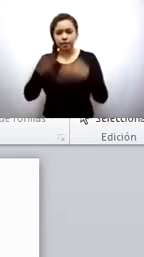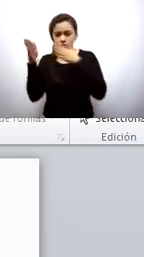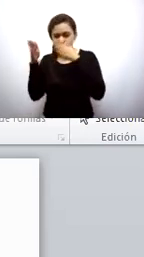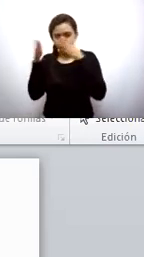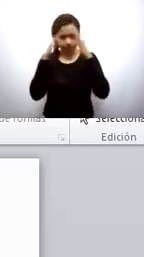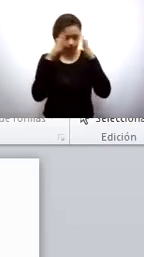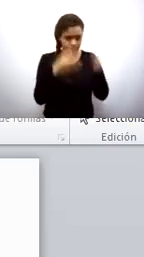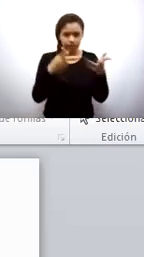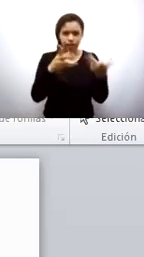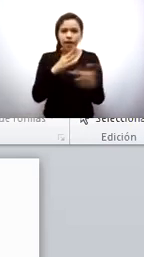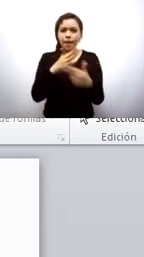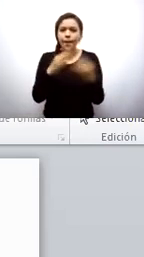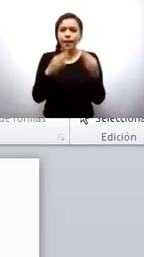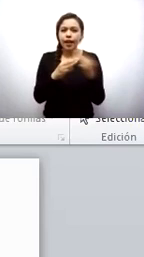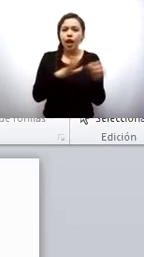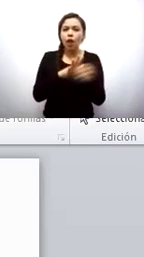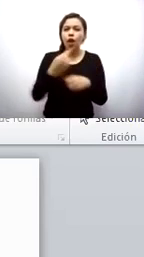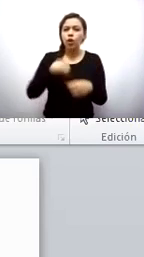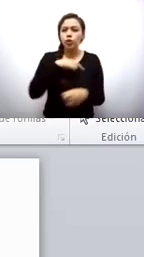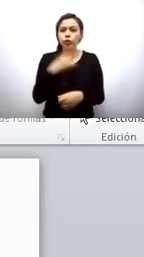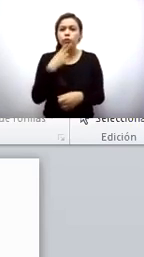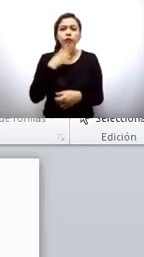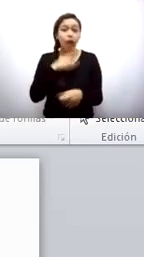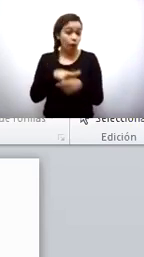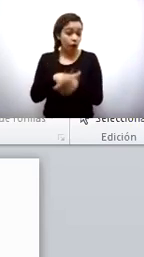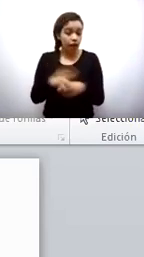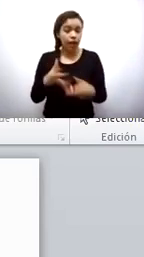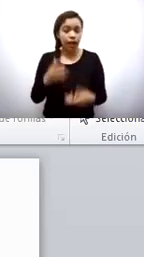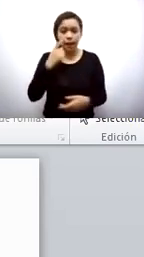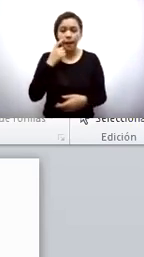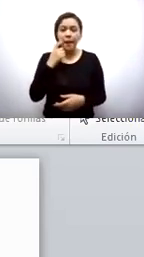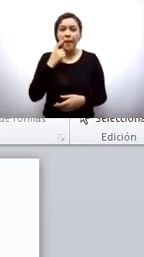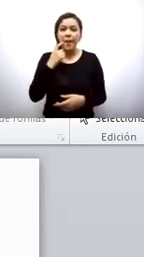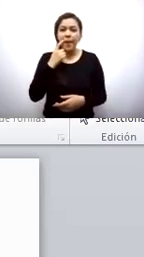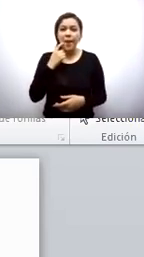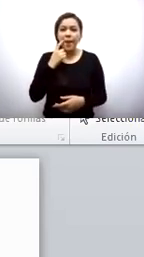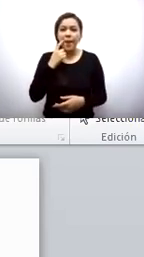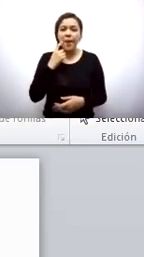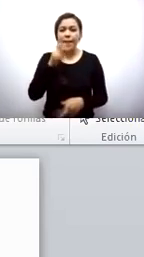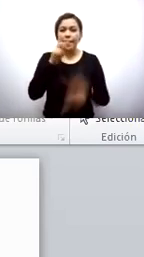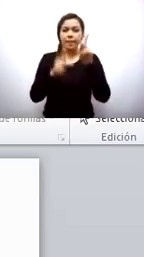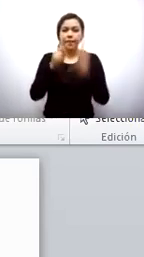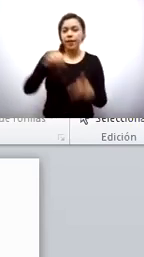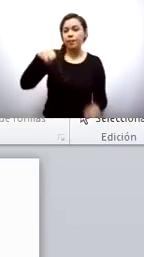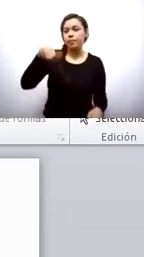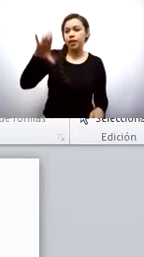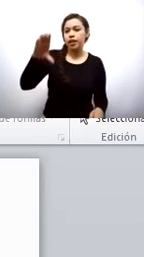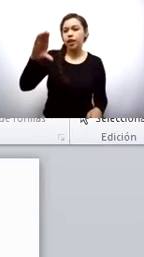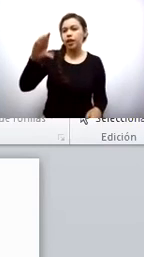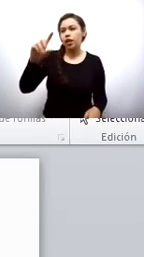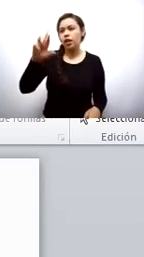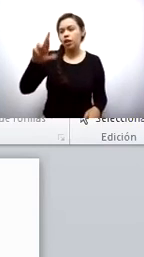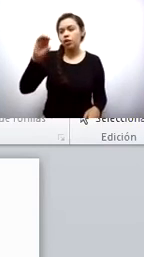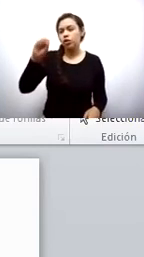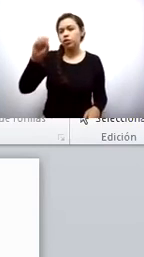tipo de recursos son de los que podemos disponer, pues bueno, vamos a empezar a hablar un poquito acerca de Microsoft Teams.